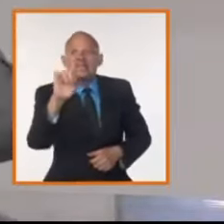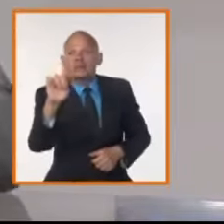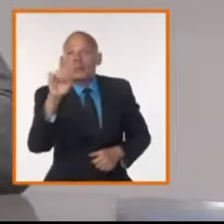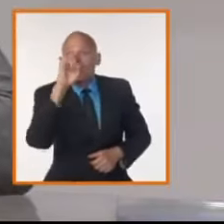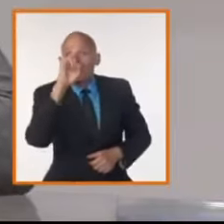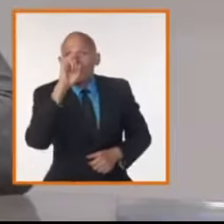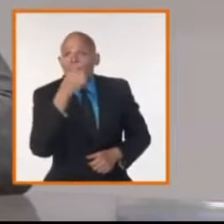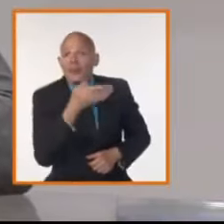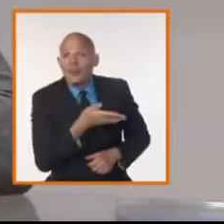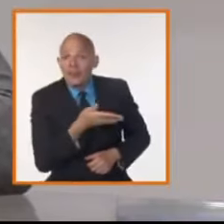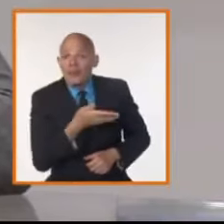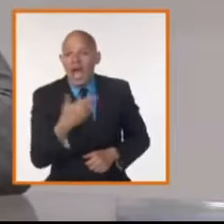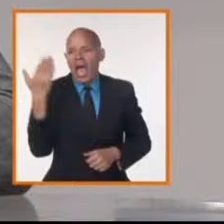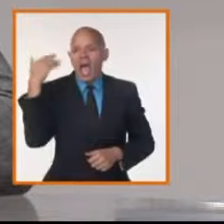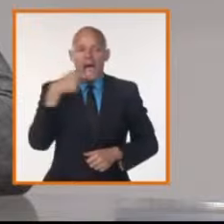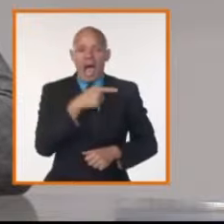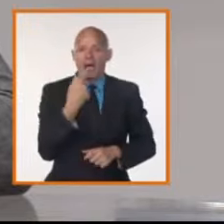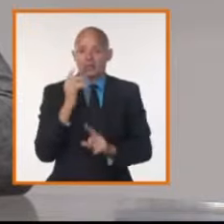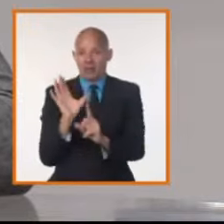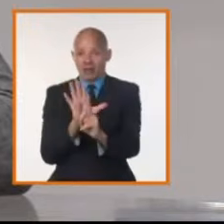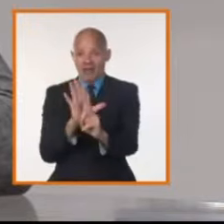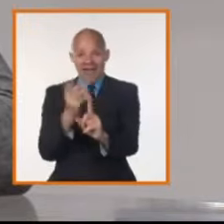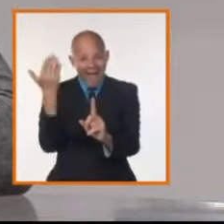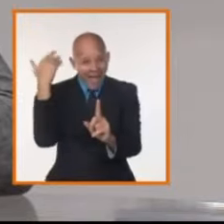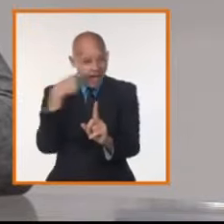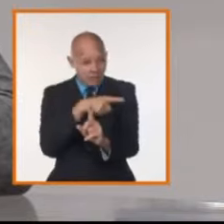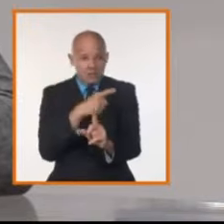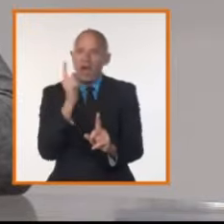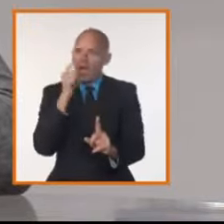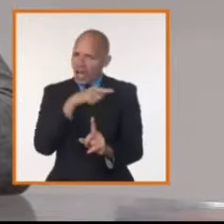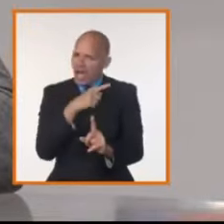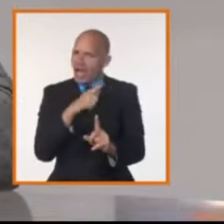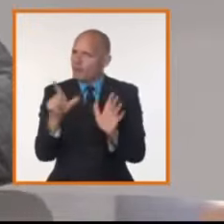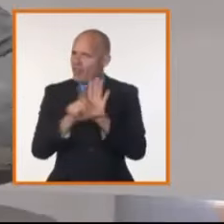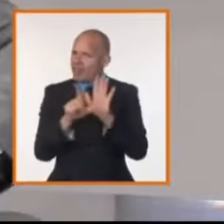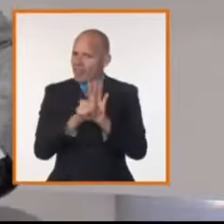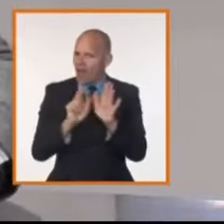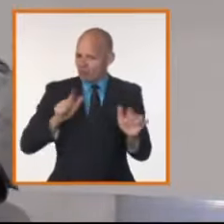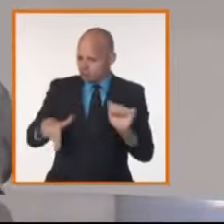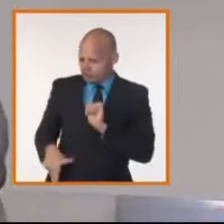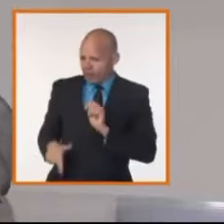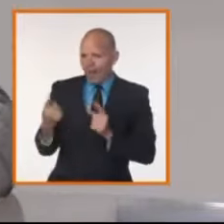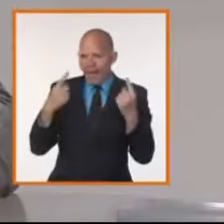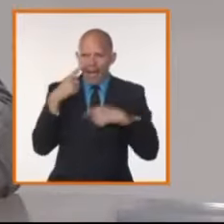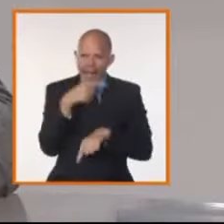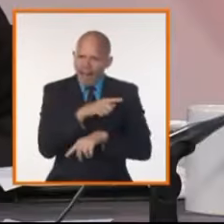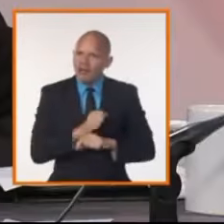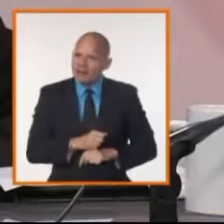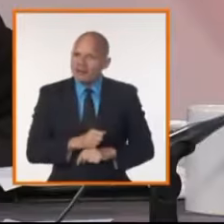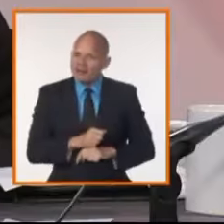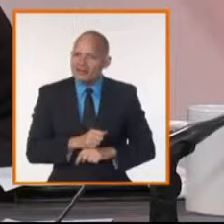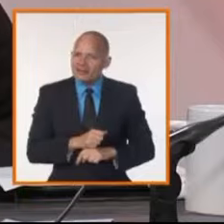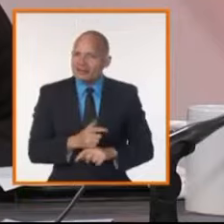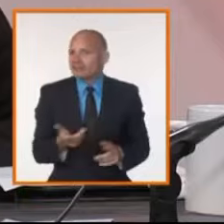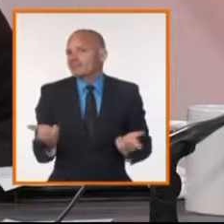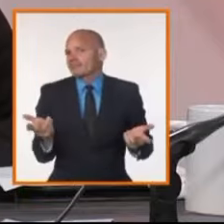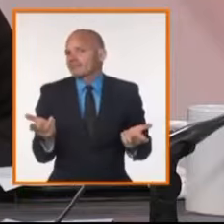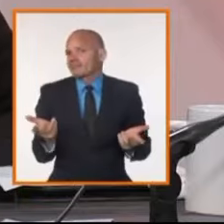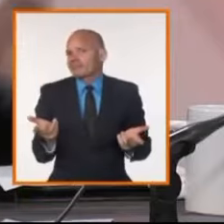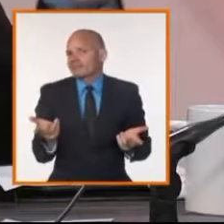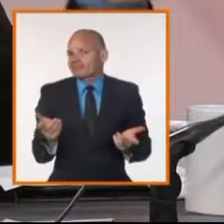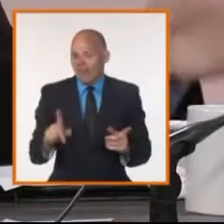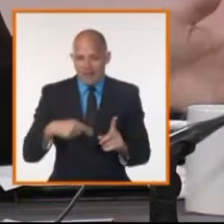obiamente guardia de seguridad autorizado a tener armas aportar armas y en Europa es uno de los lugares donde el